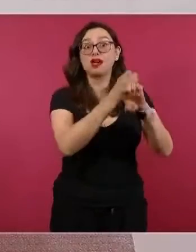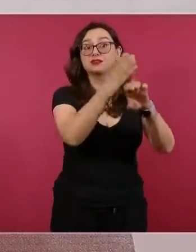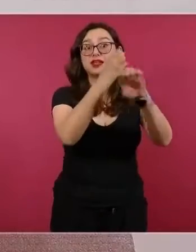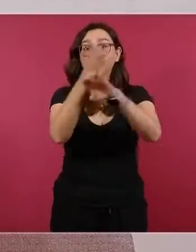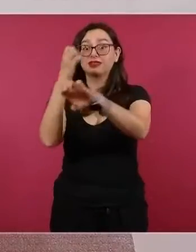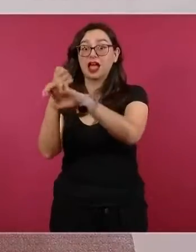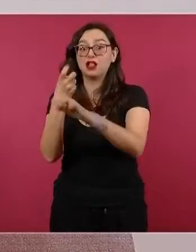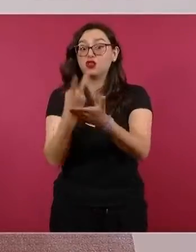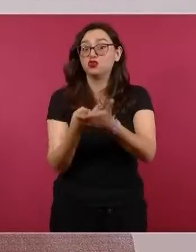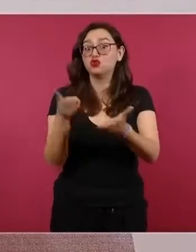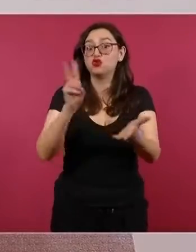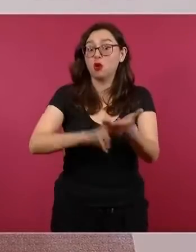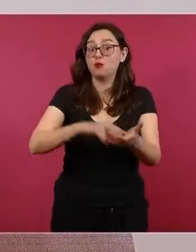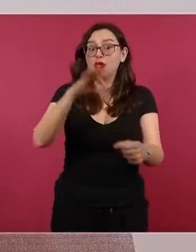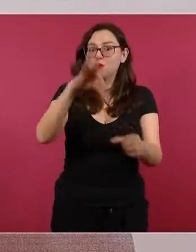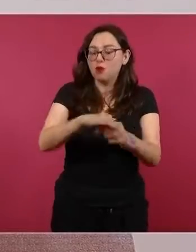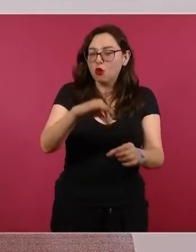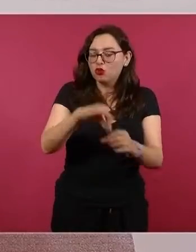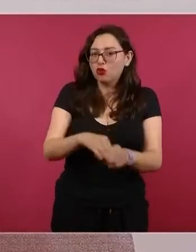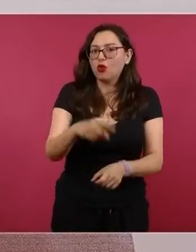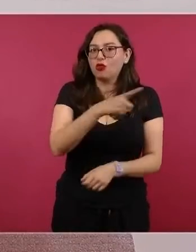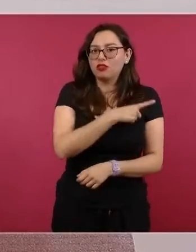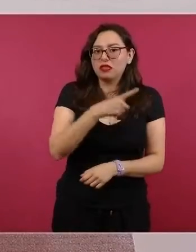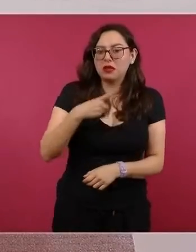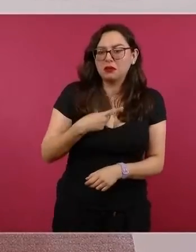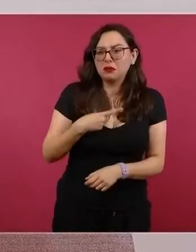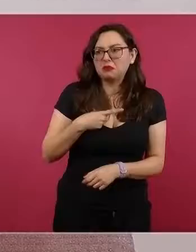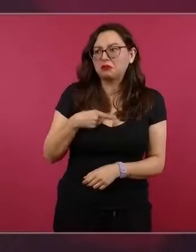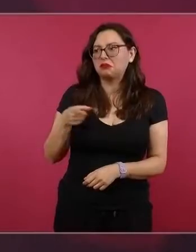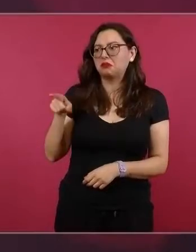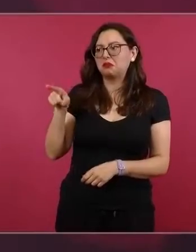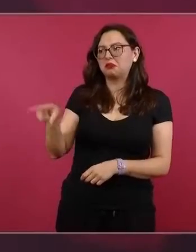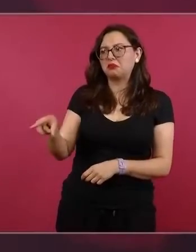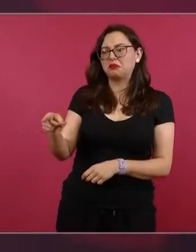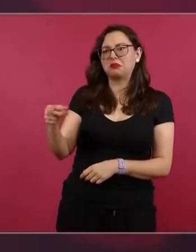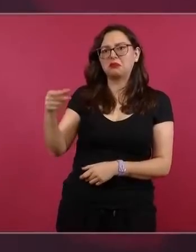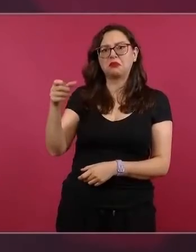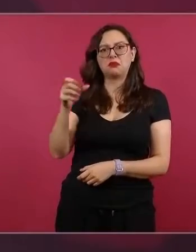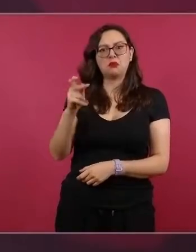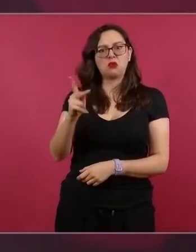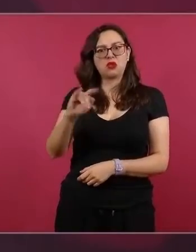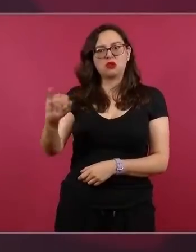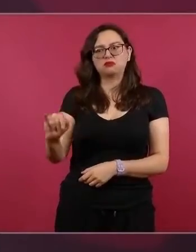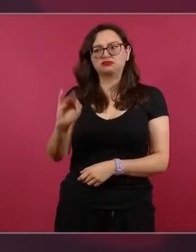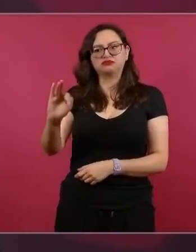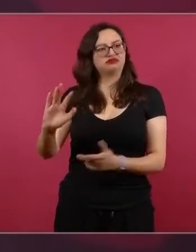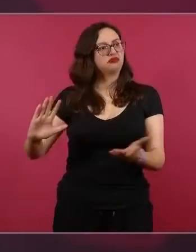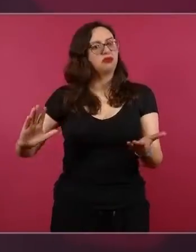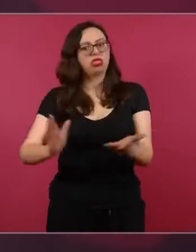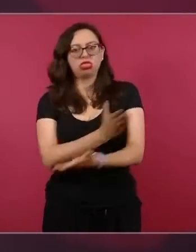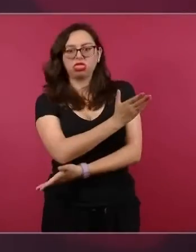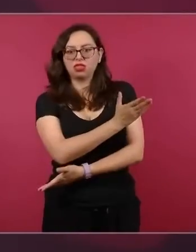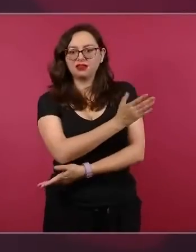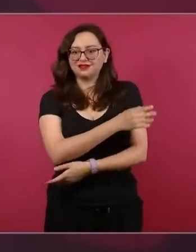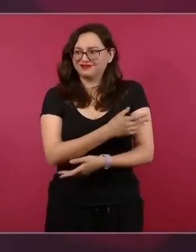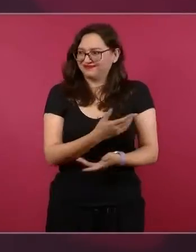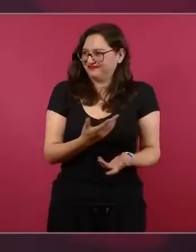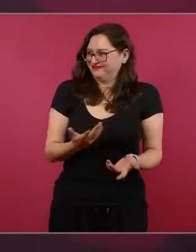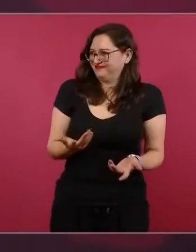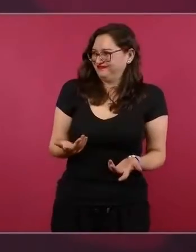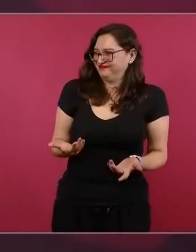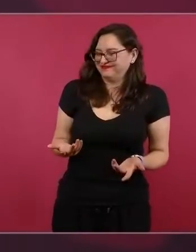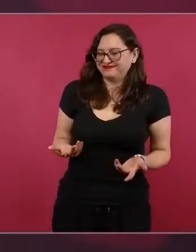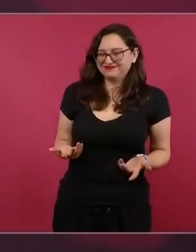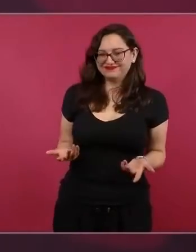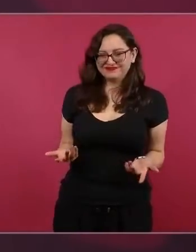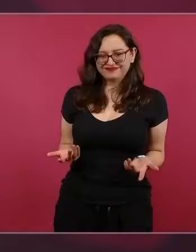importante. El otro elemento que hemos venido estableciendo es: no puede la Suprema Corte declarar la nulidad de